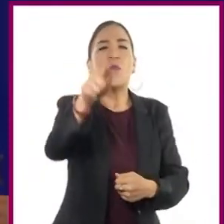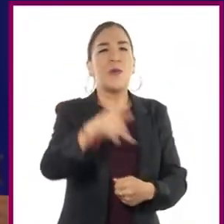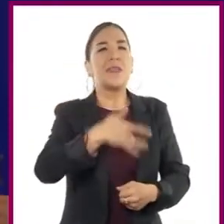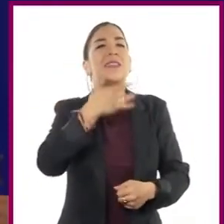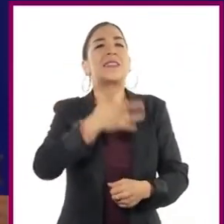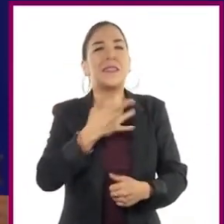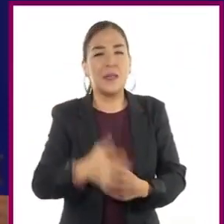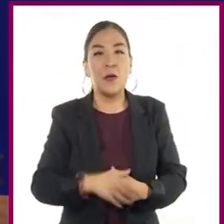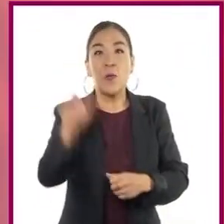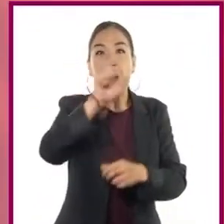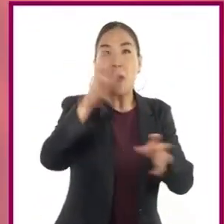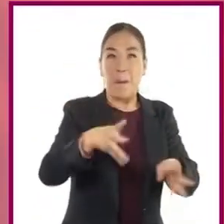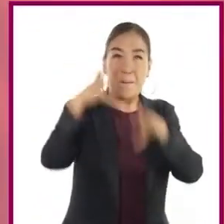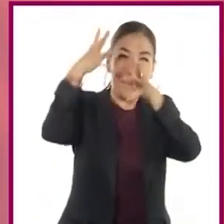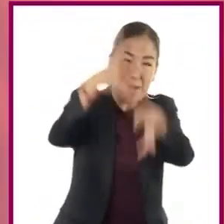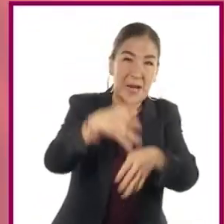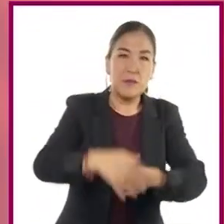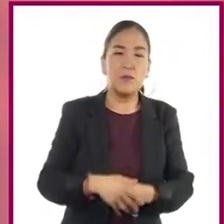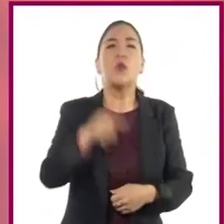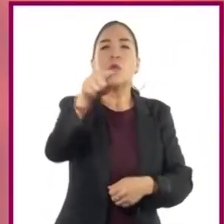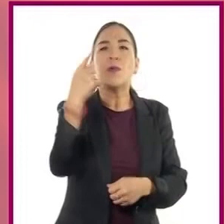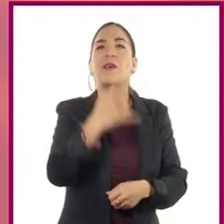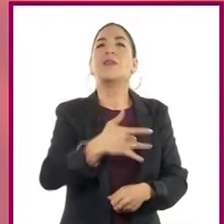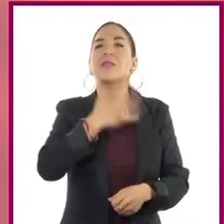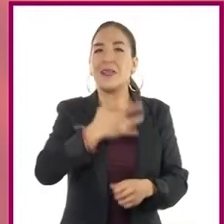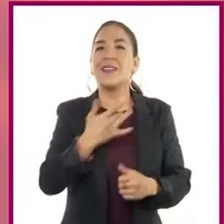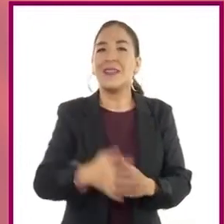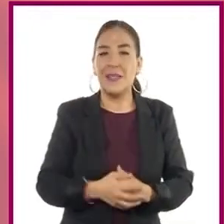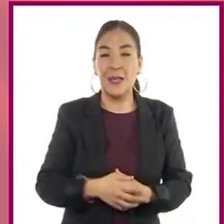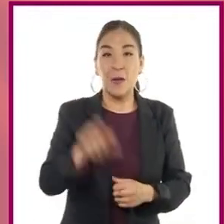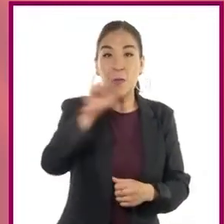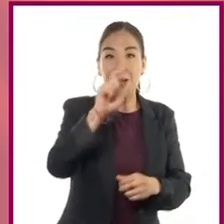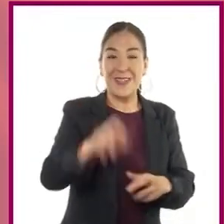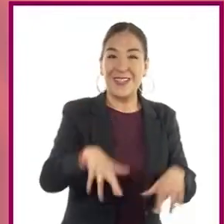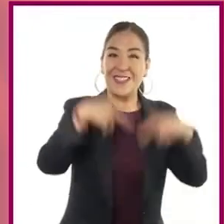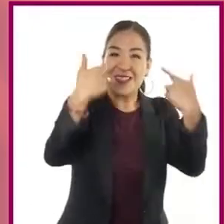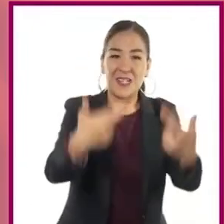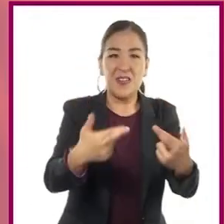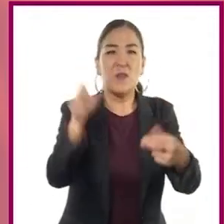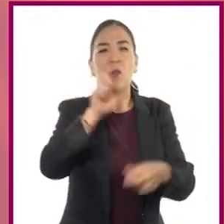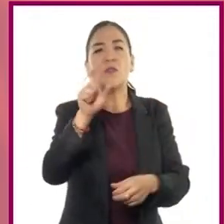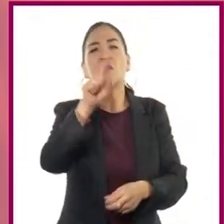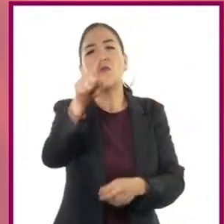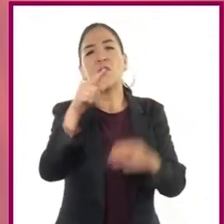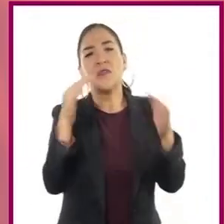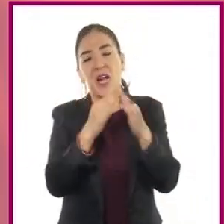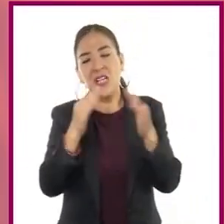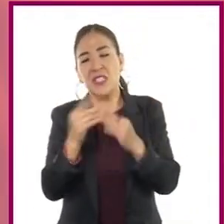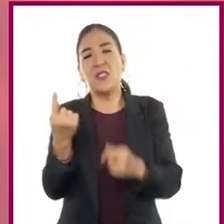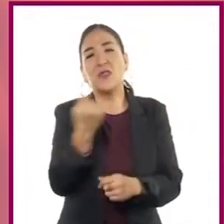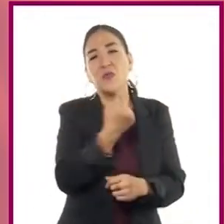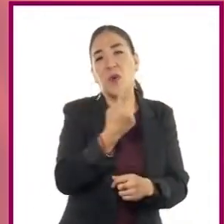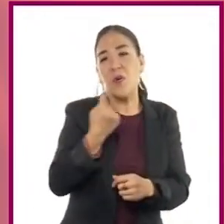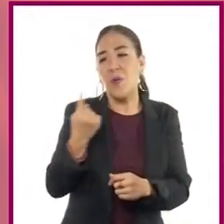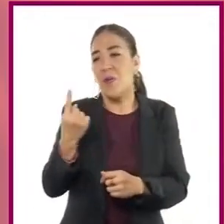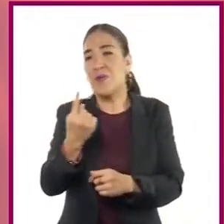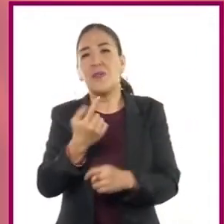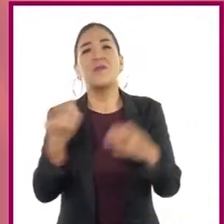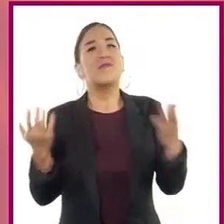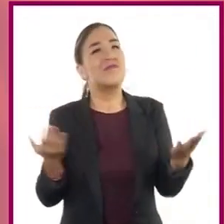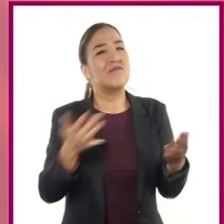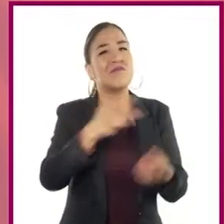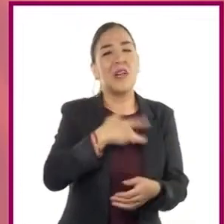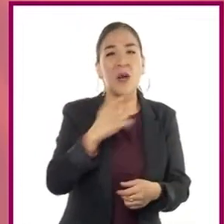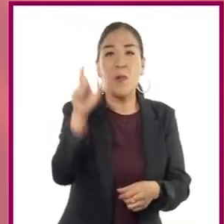atención, cuando reciben un regalo o cuando se encuentran solos en casa, cuando el clima